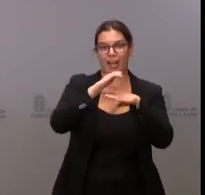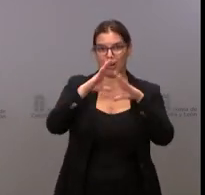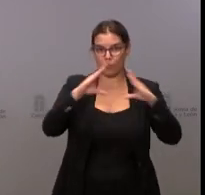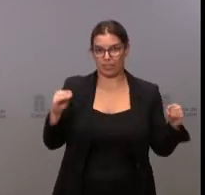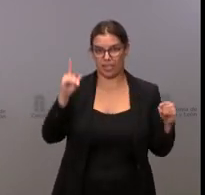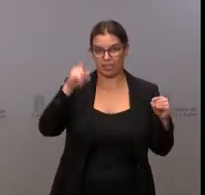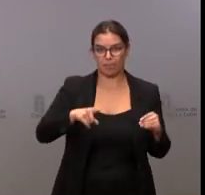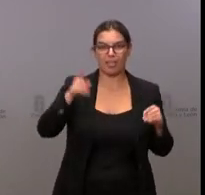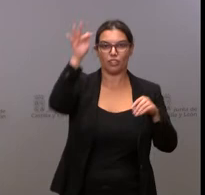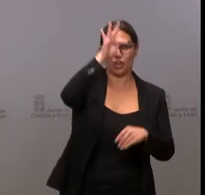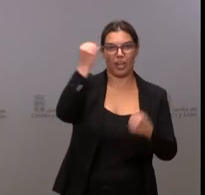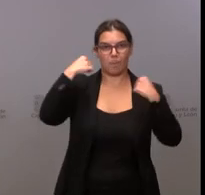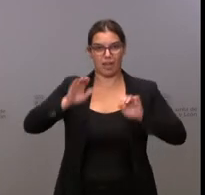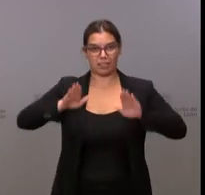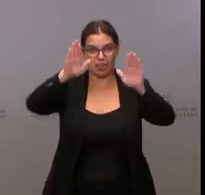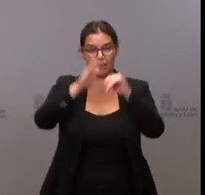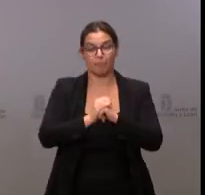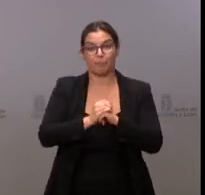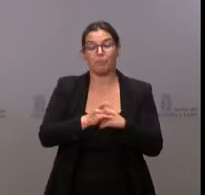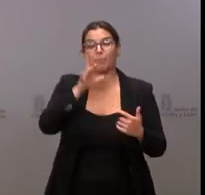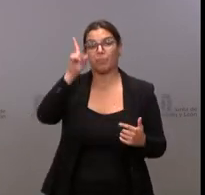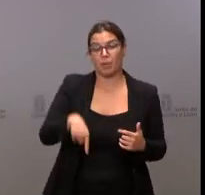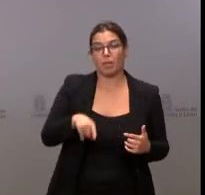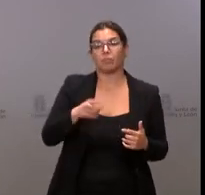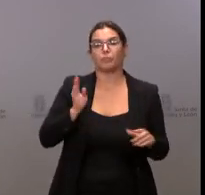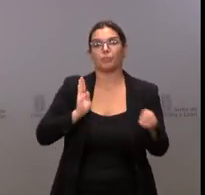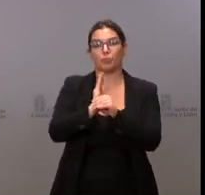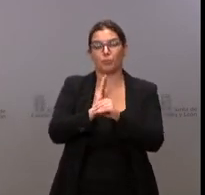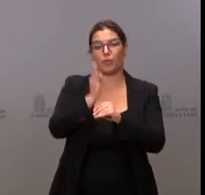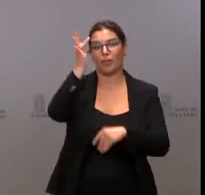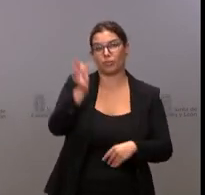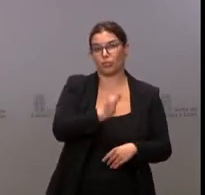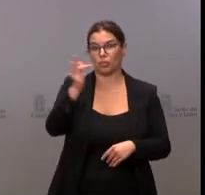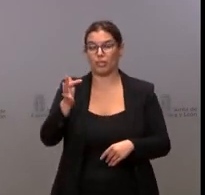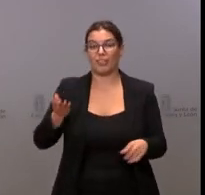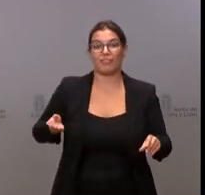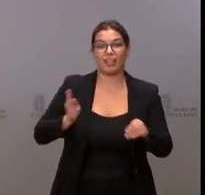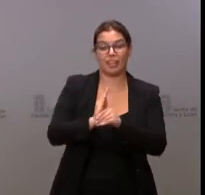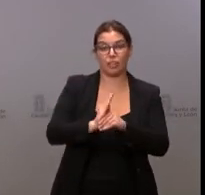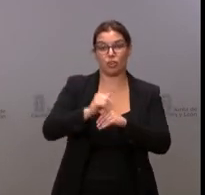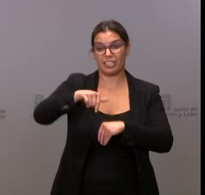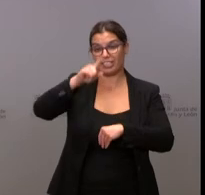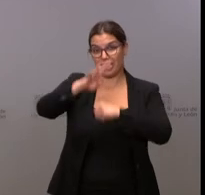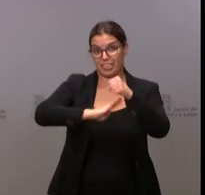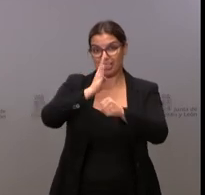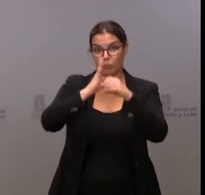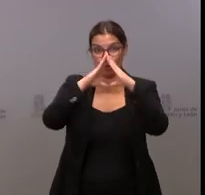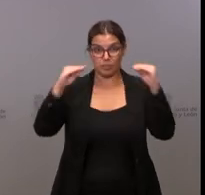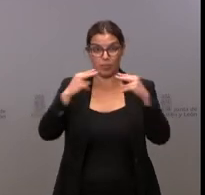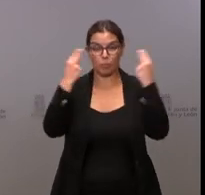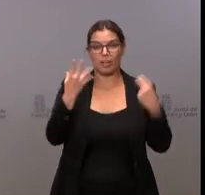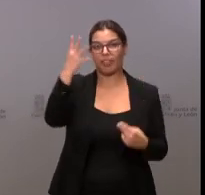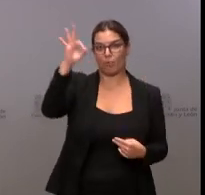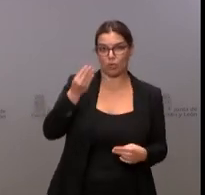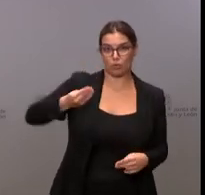incrementado un 5% la financiación global para las universidades públicas esta legislatura vamos en buen camino